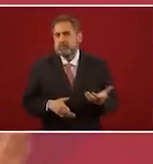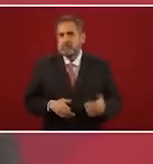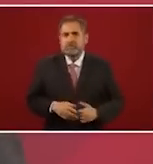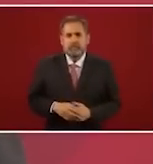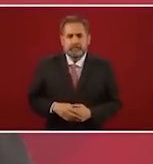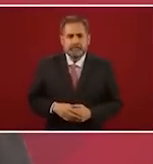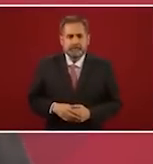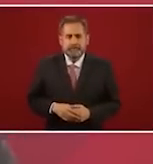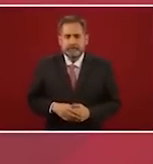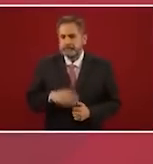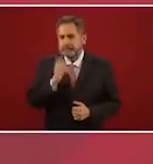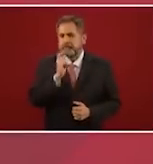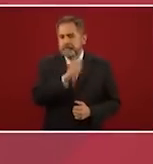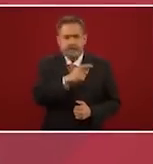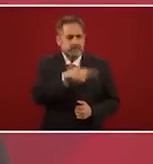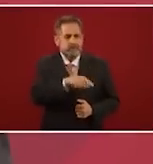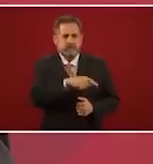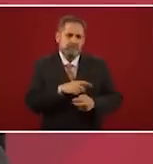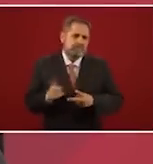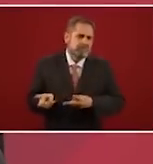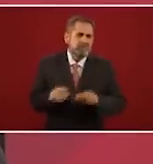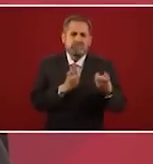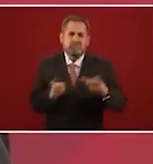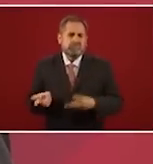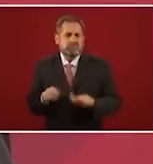y que se dedicaban a robar